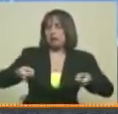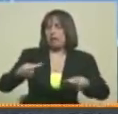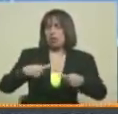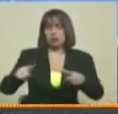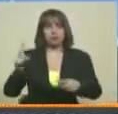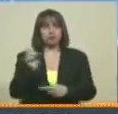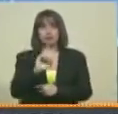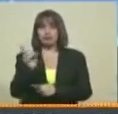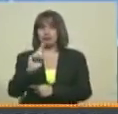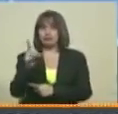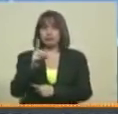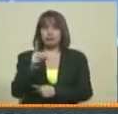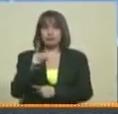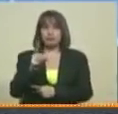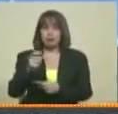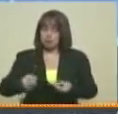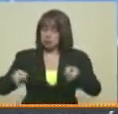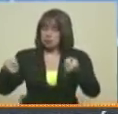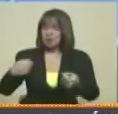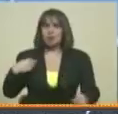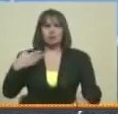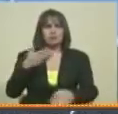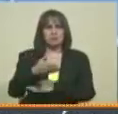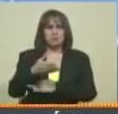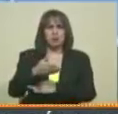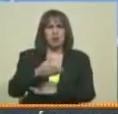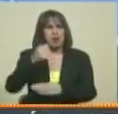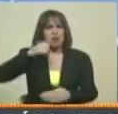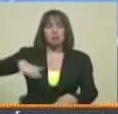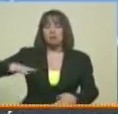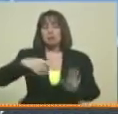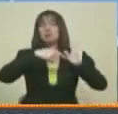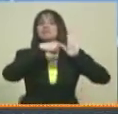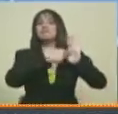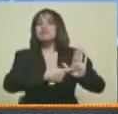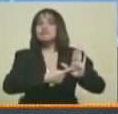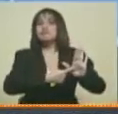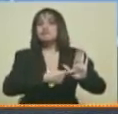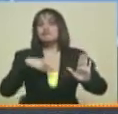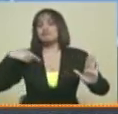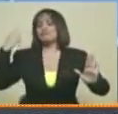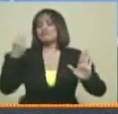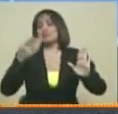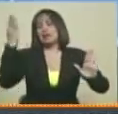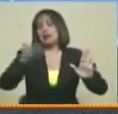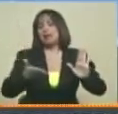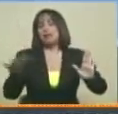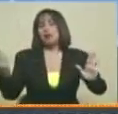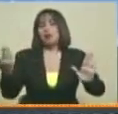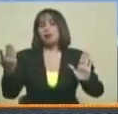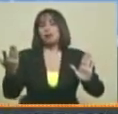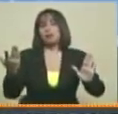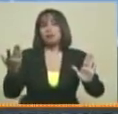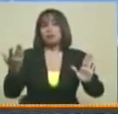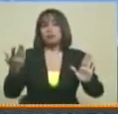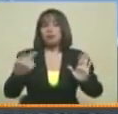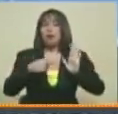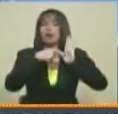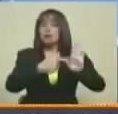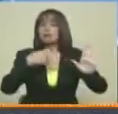tienda, en un supermercado. El pueblo va con su poder constituyente y se